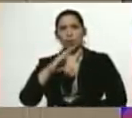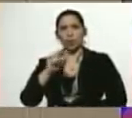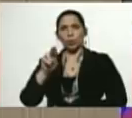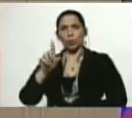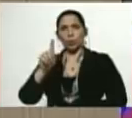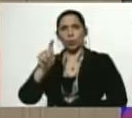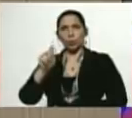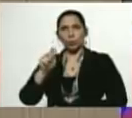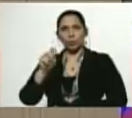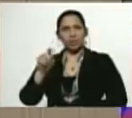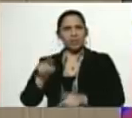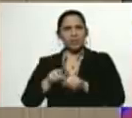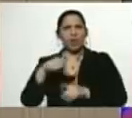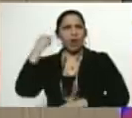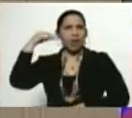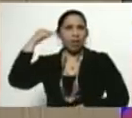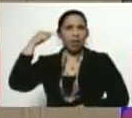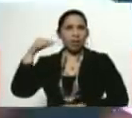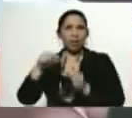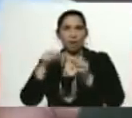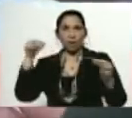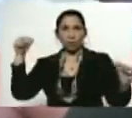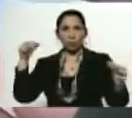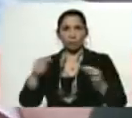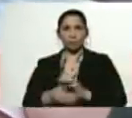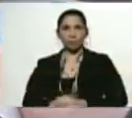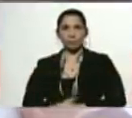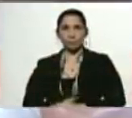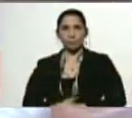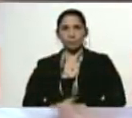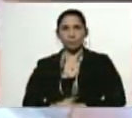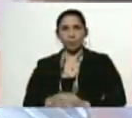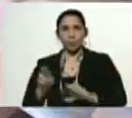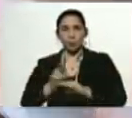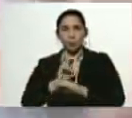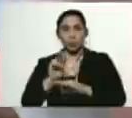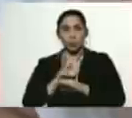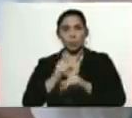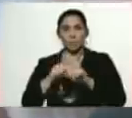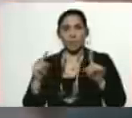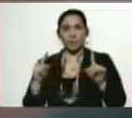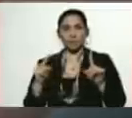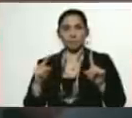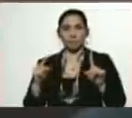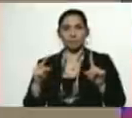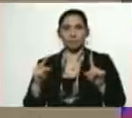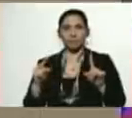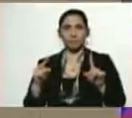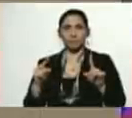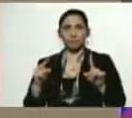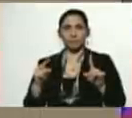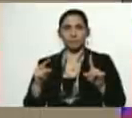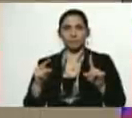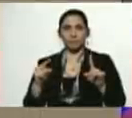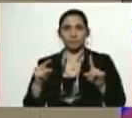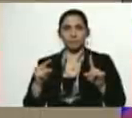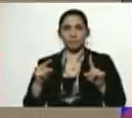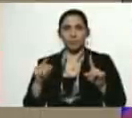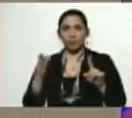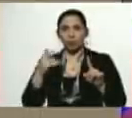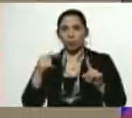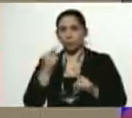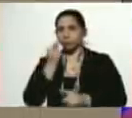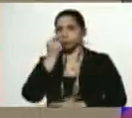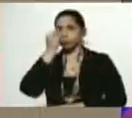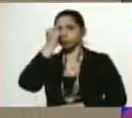hisopo. Bueno, en efecto, es un hisopo largo, que es el que se utiliza para tomar la muestra nasofaringia,